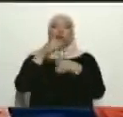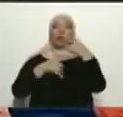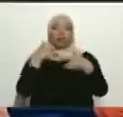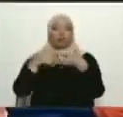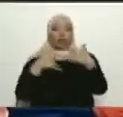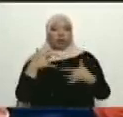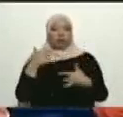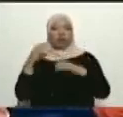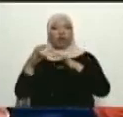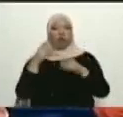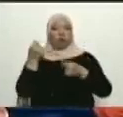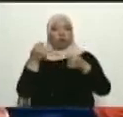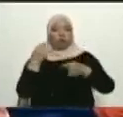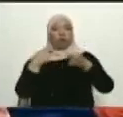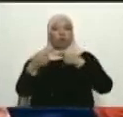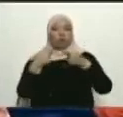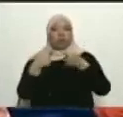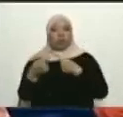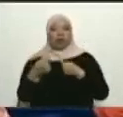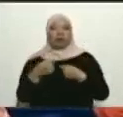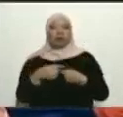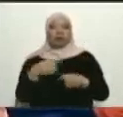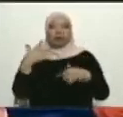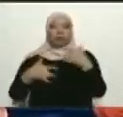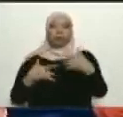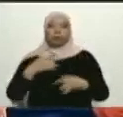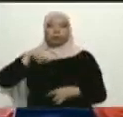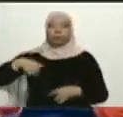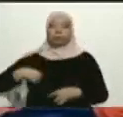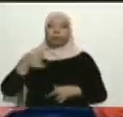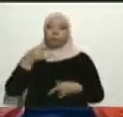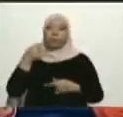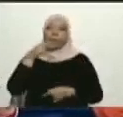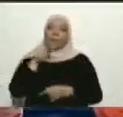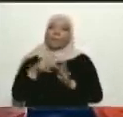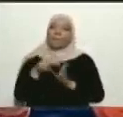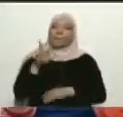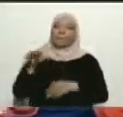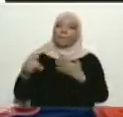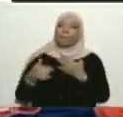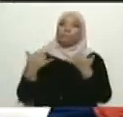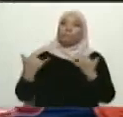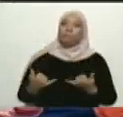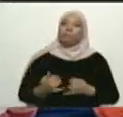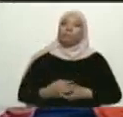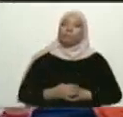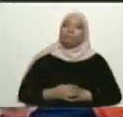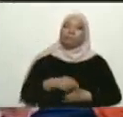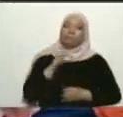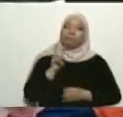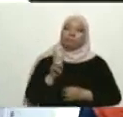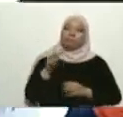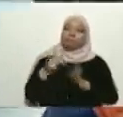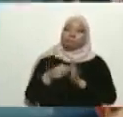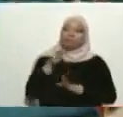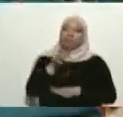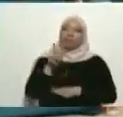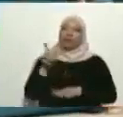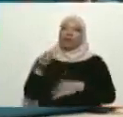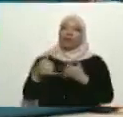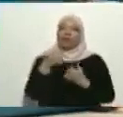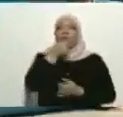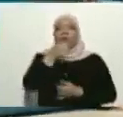comercial mayor actividad económica en el 2023 en relación al 2022 Así que